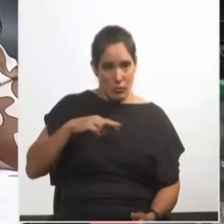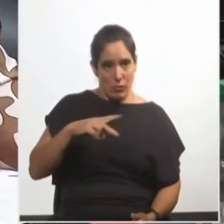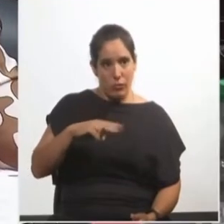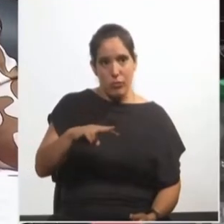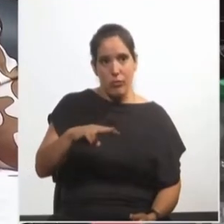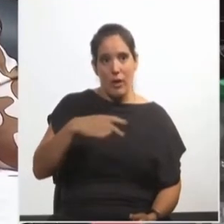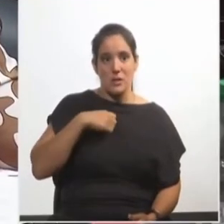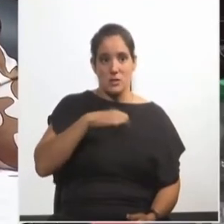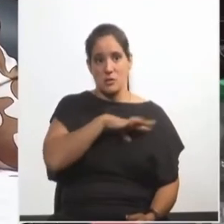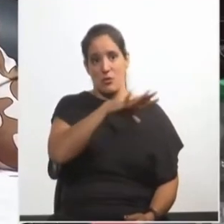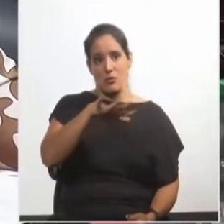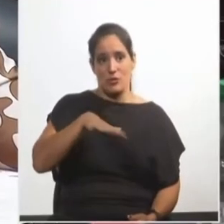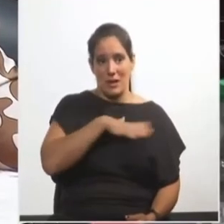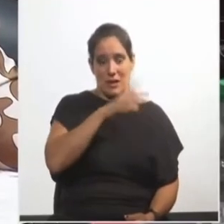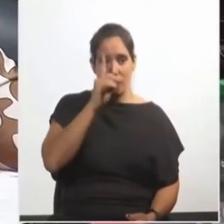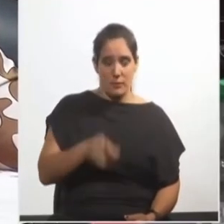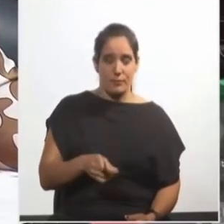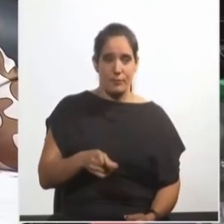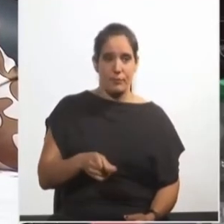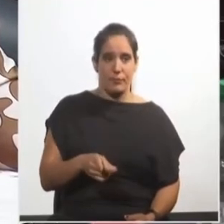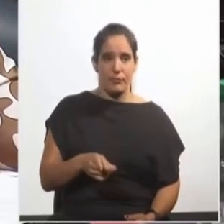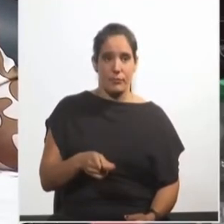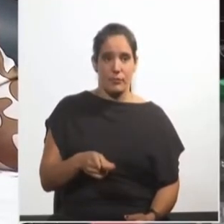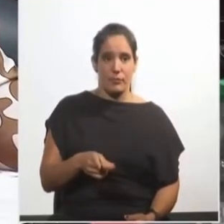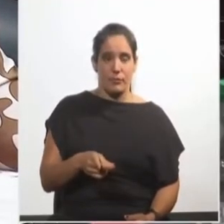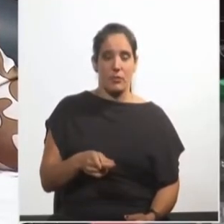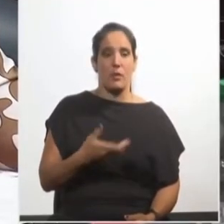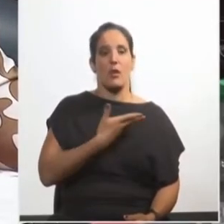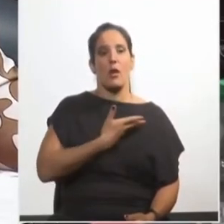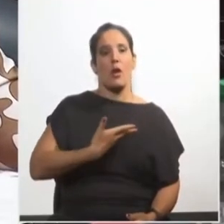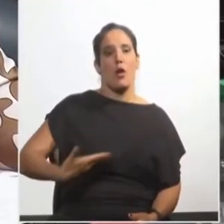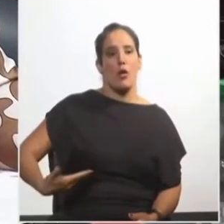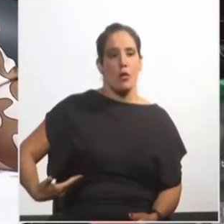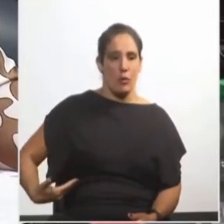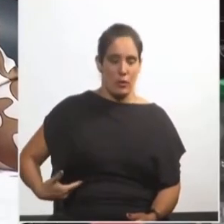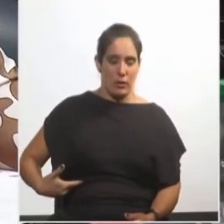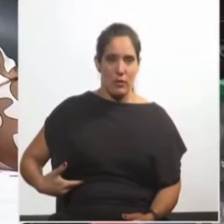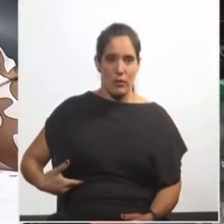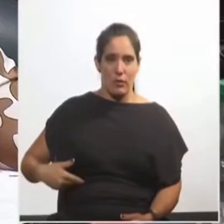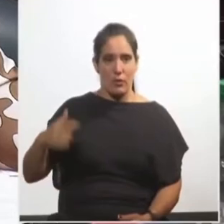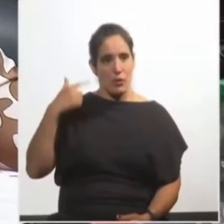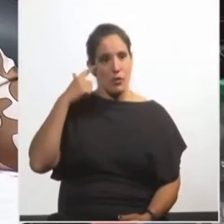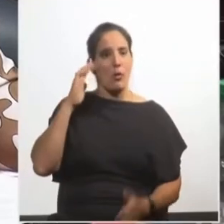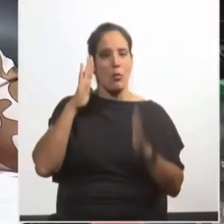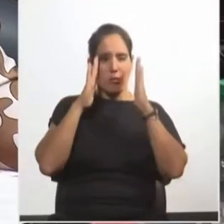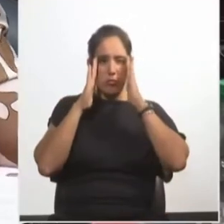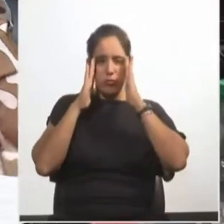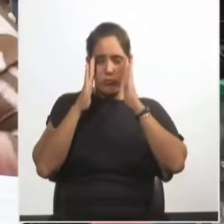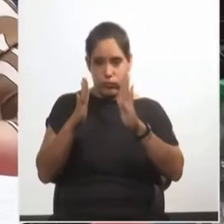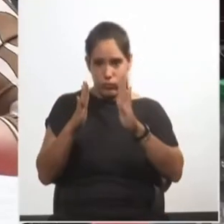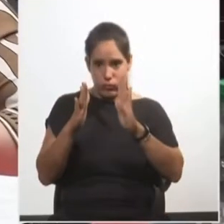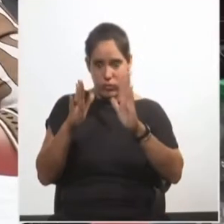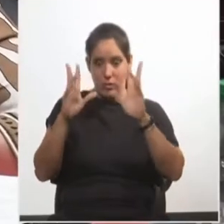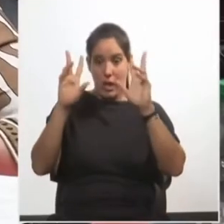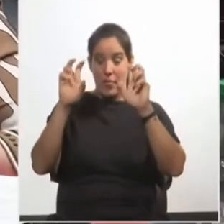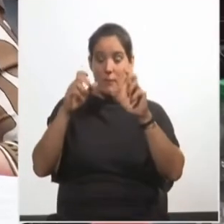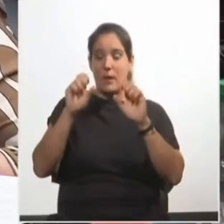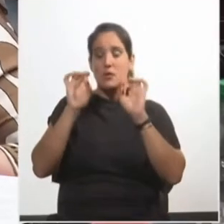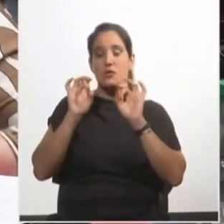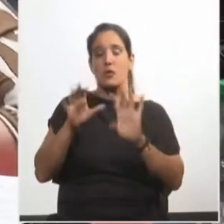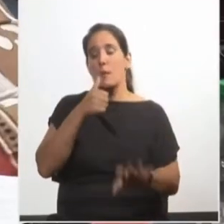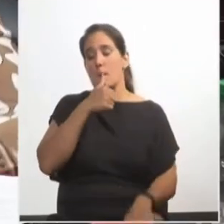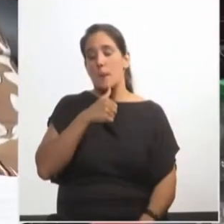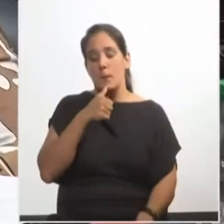sostenibilidad social. El gobierno, nos parece a nosotros, se ha centrado exclusivamente en los problemas